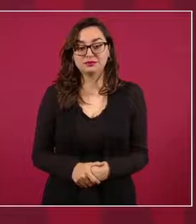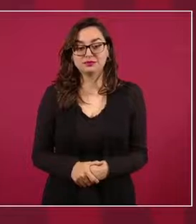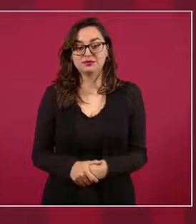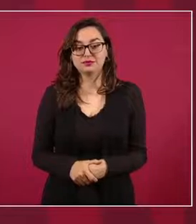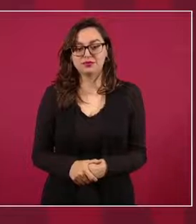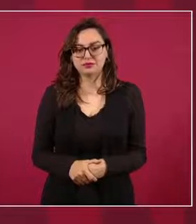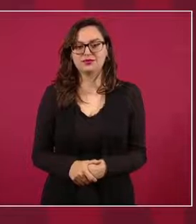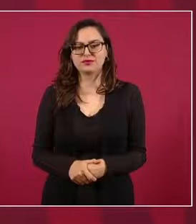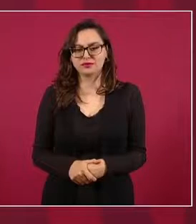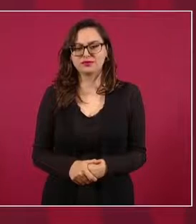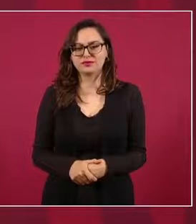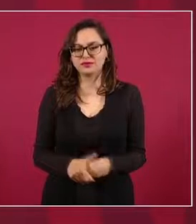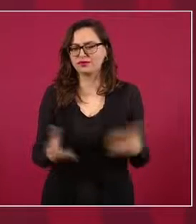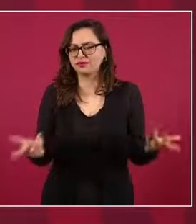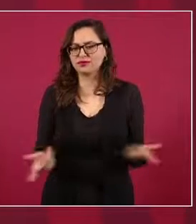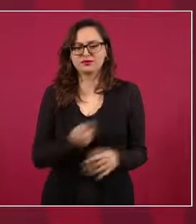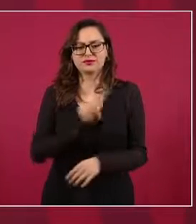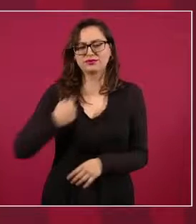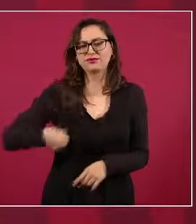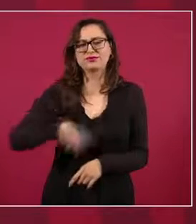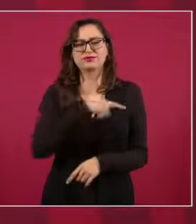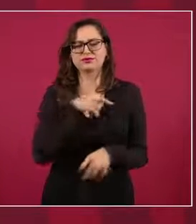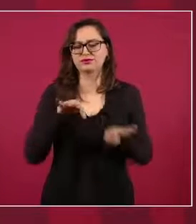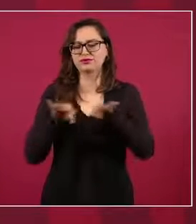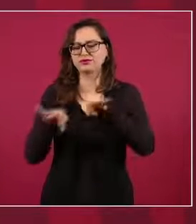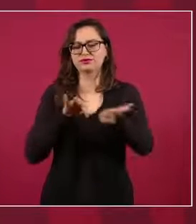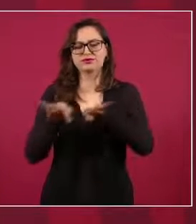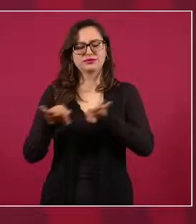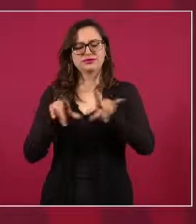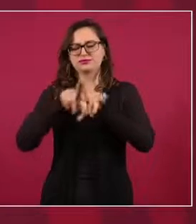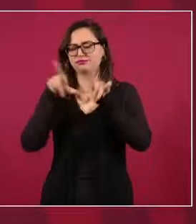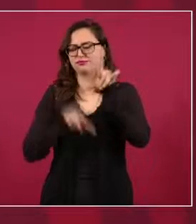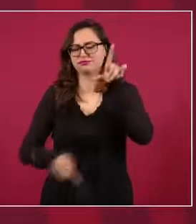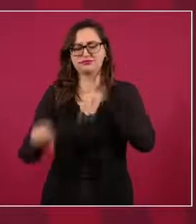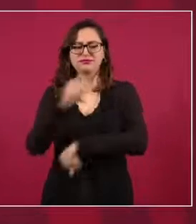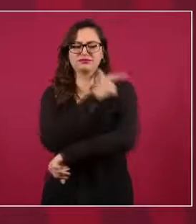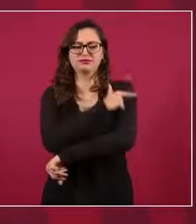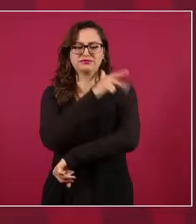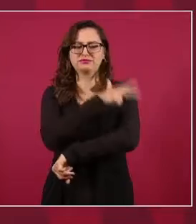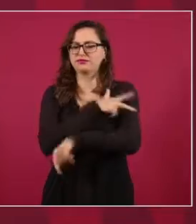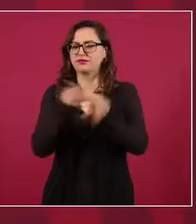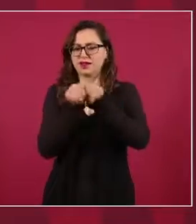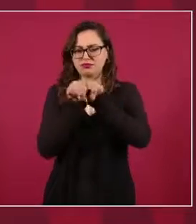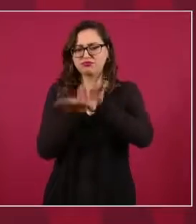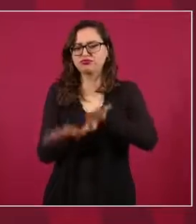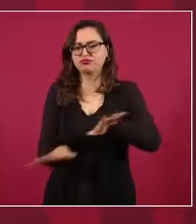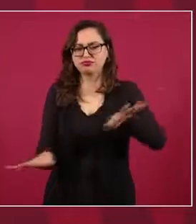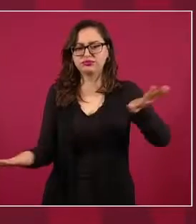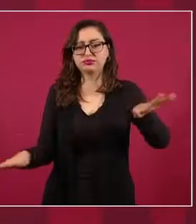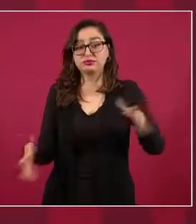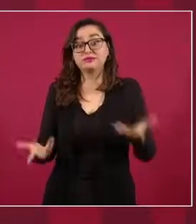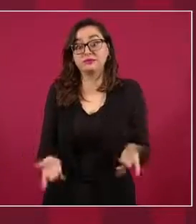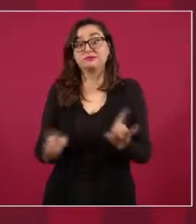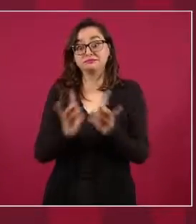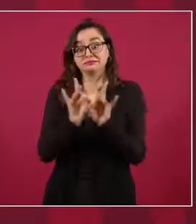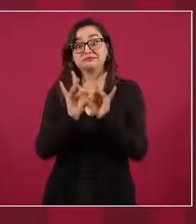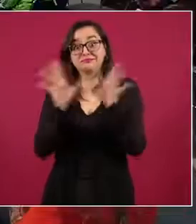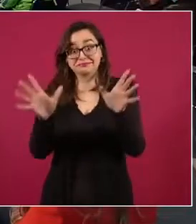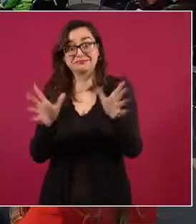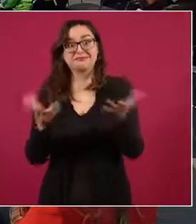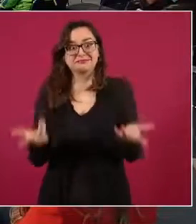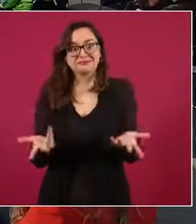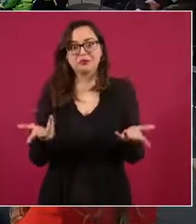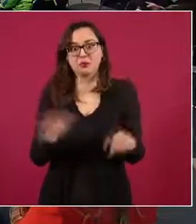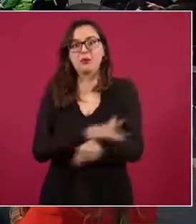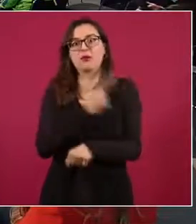Ya se está trabajando en todos lados. La Guardia Nacional está actuando. Por eso son estas respuestas también,